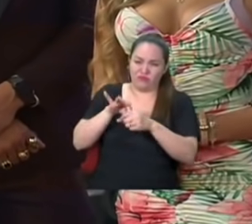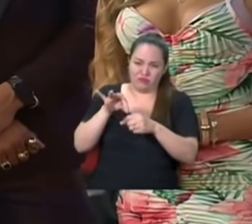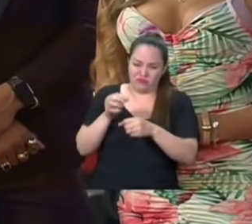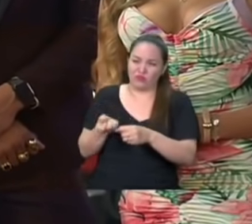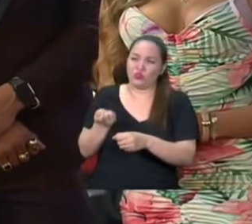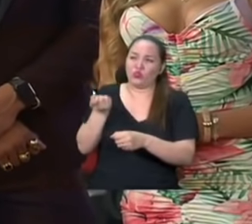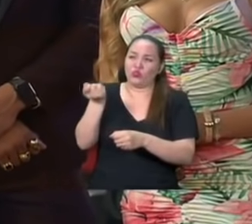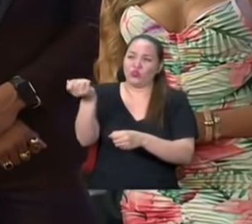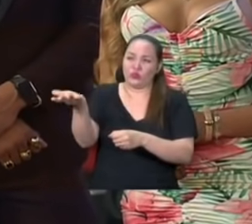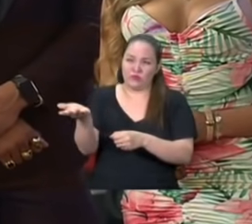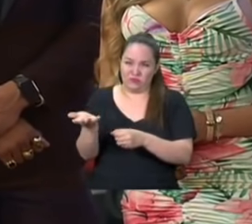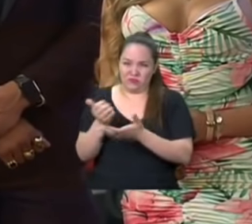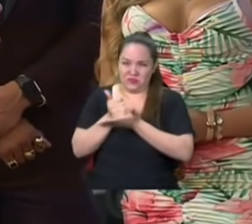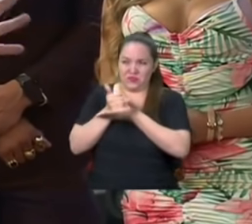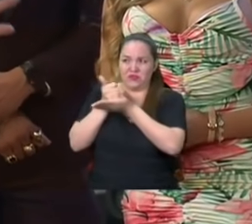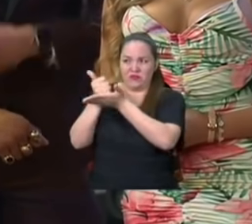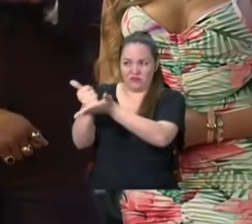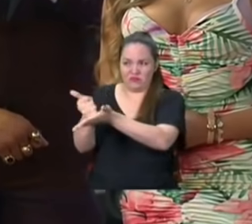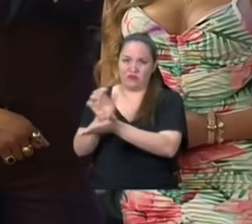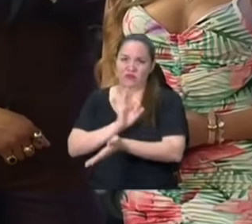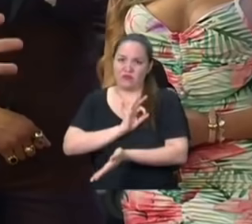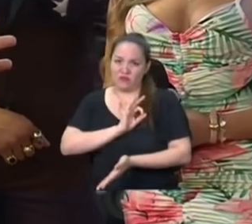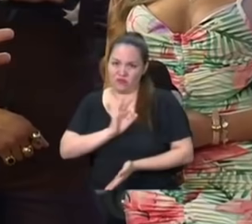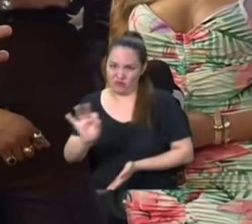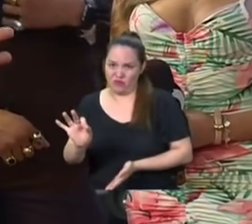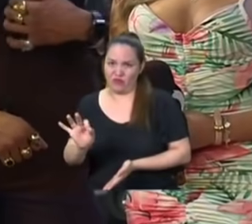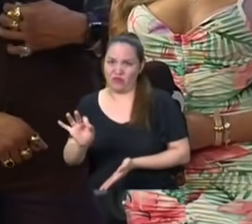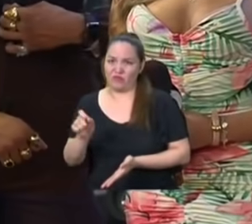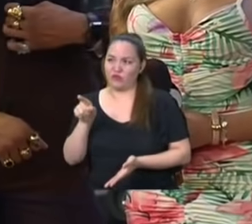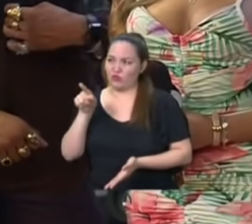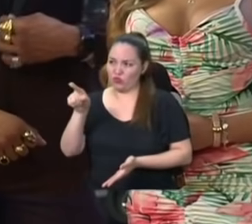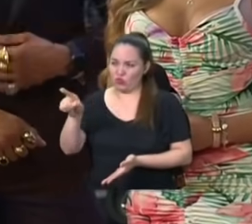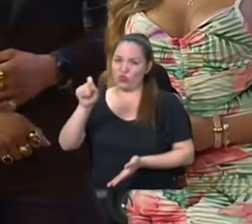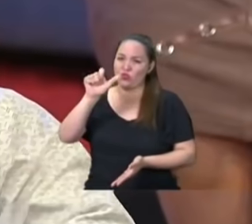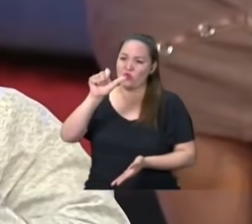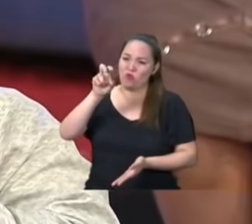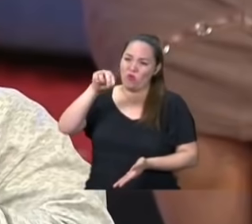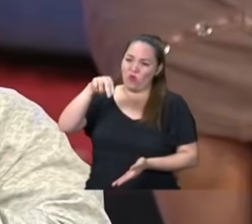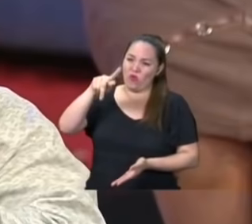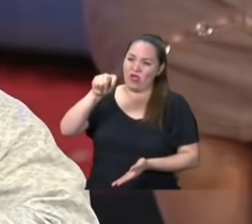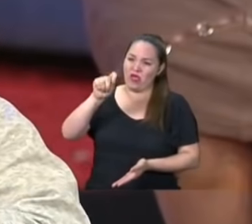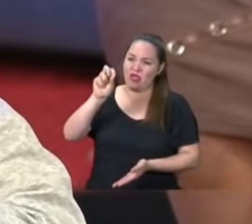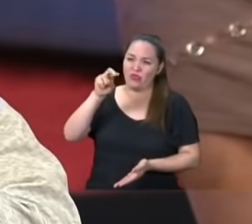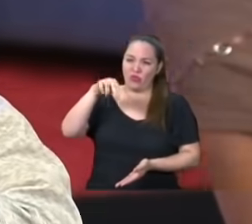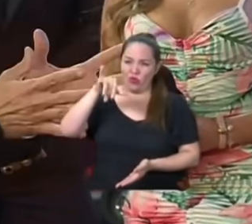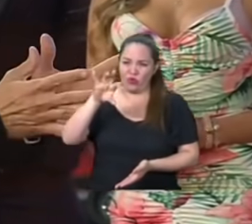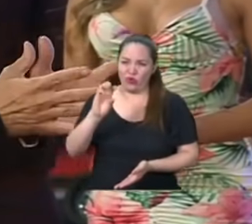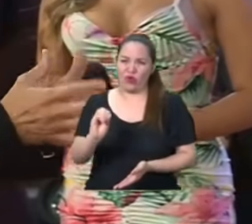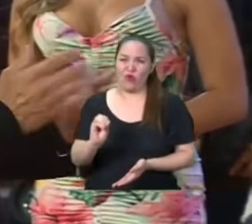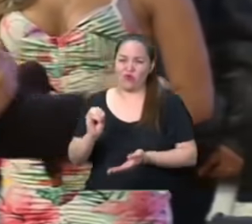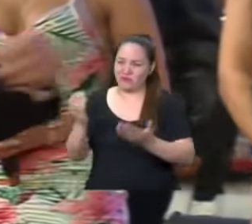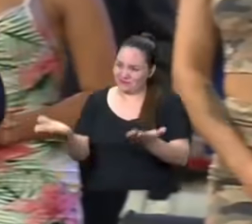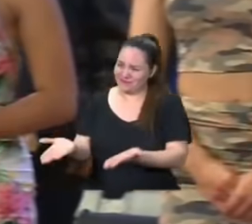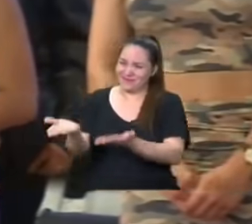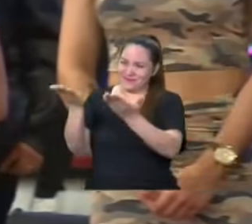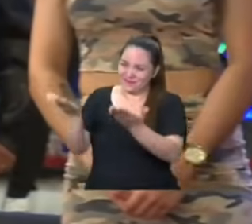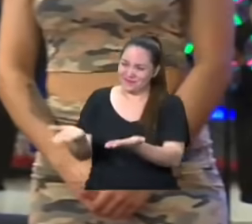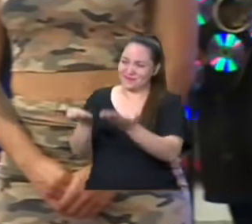Ajá. Vamos a sacar adelante a Tony. Muchas gracias. No queremos que estés